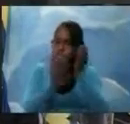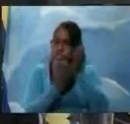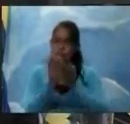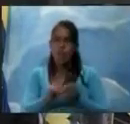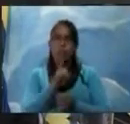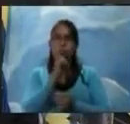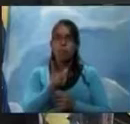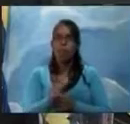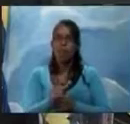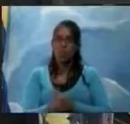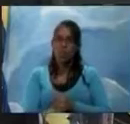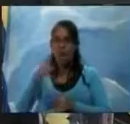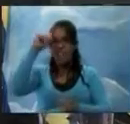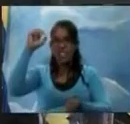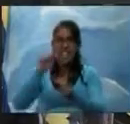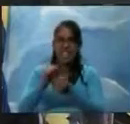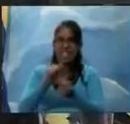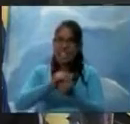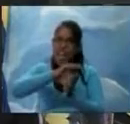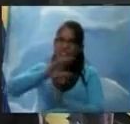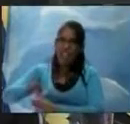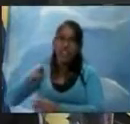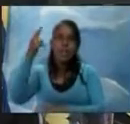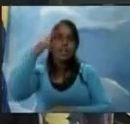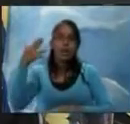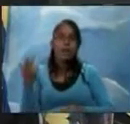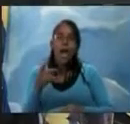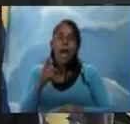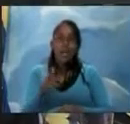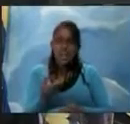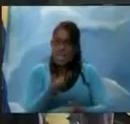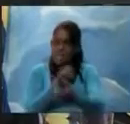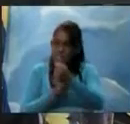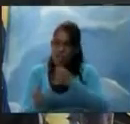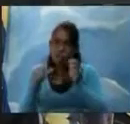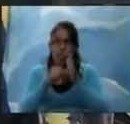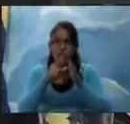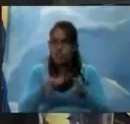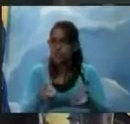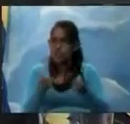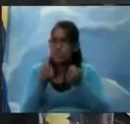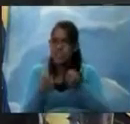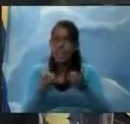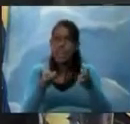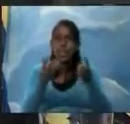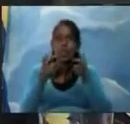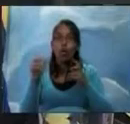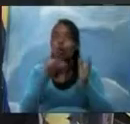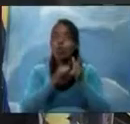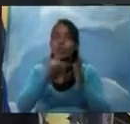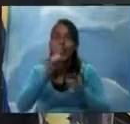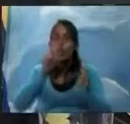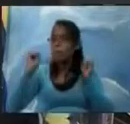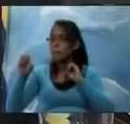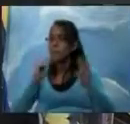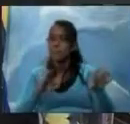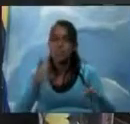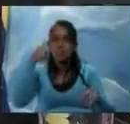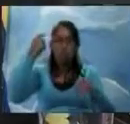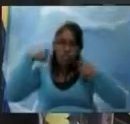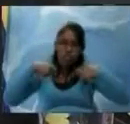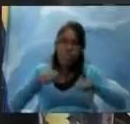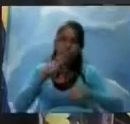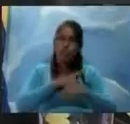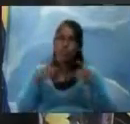malo y negligente, ¿sabías que ciego donde no sembré y que recojo donde no esparcí? Por